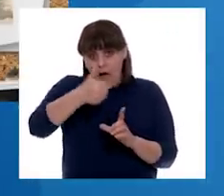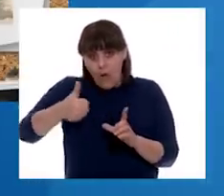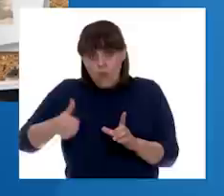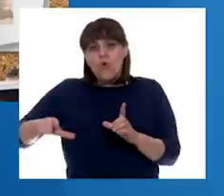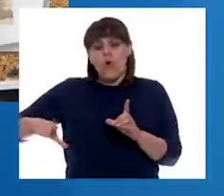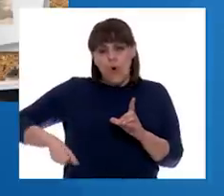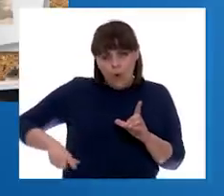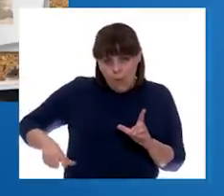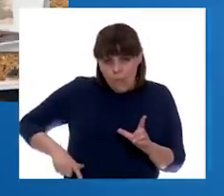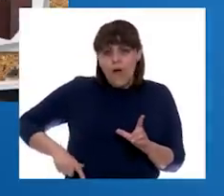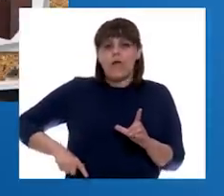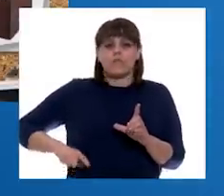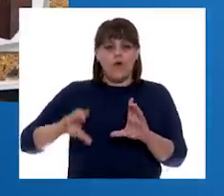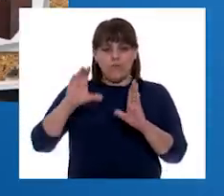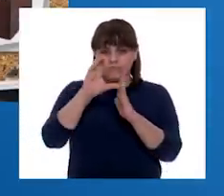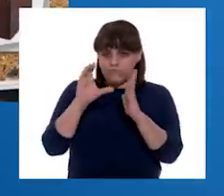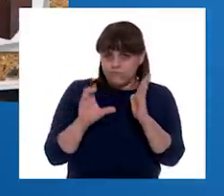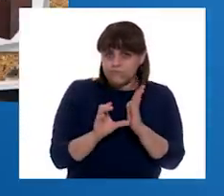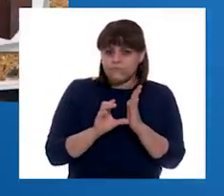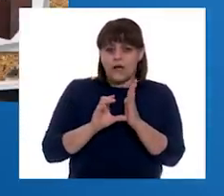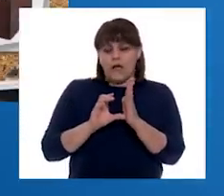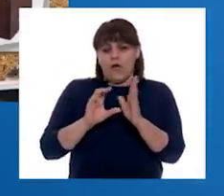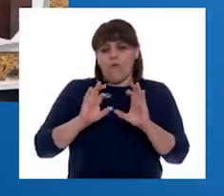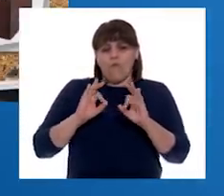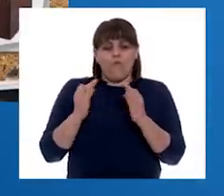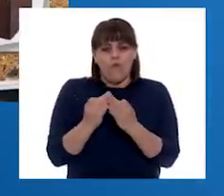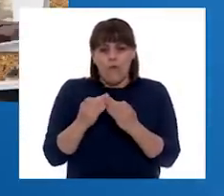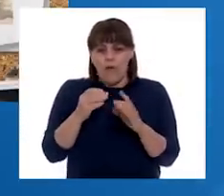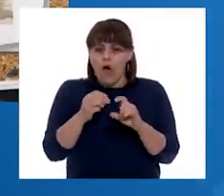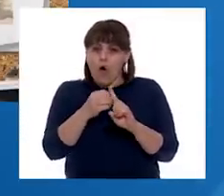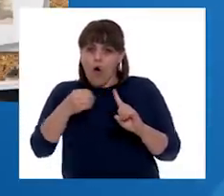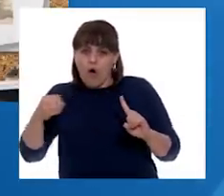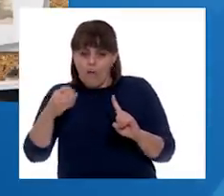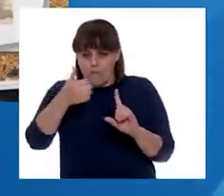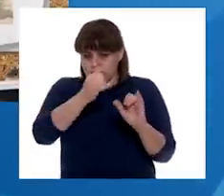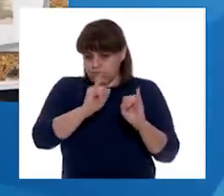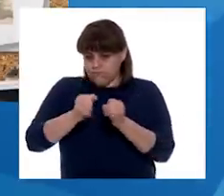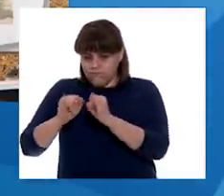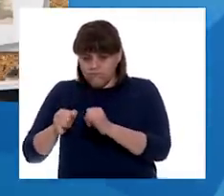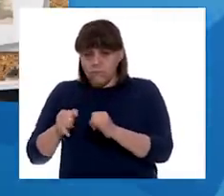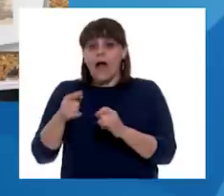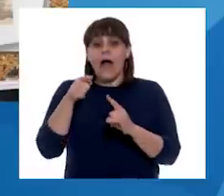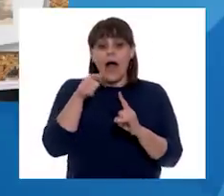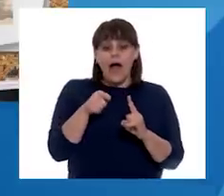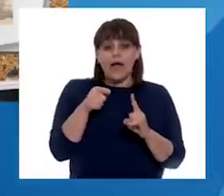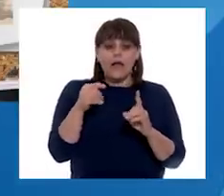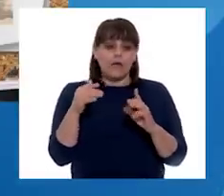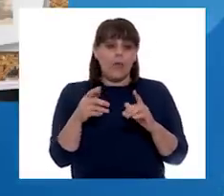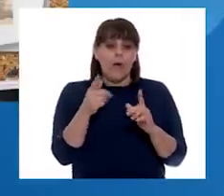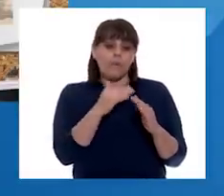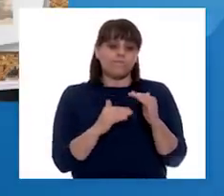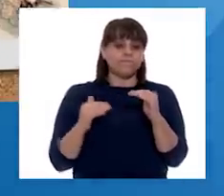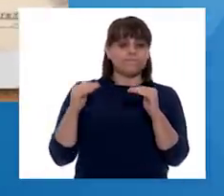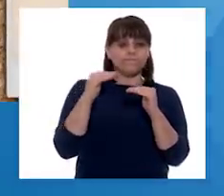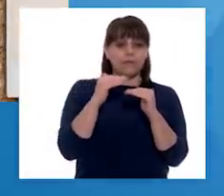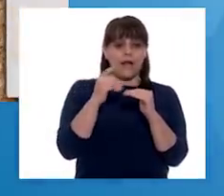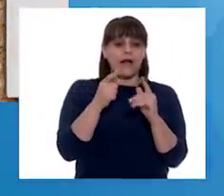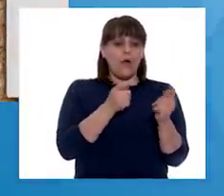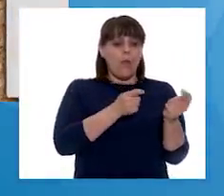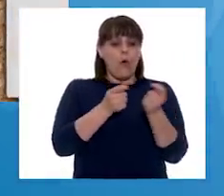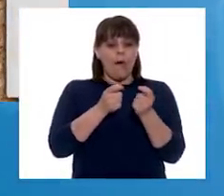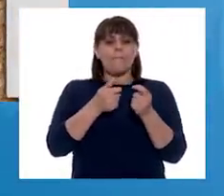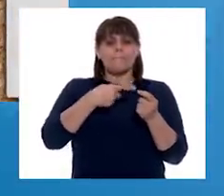y congreso propios. El pueblo elige a sus gobernantes y aunque se coordinan mediante un poder central, cada estado es